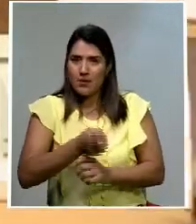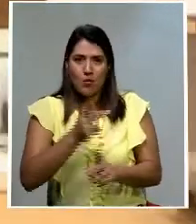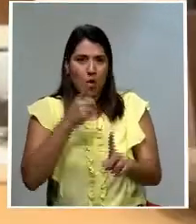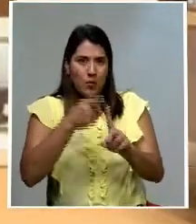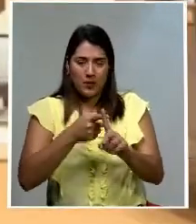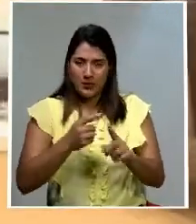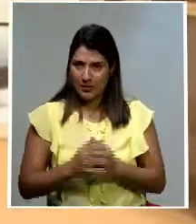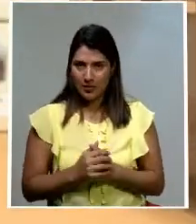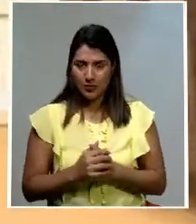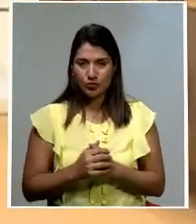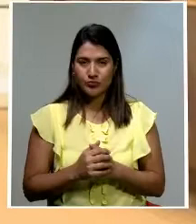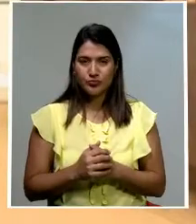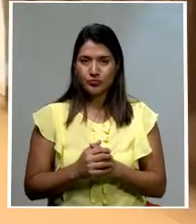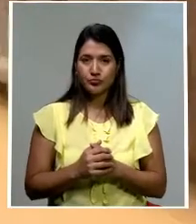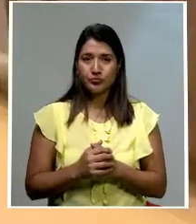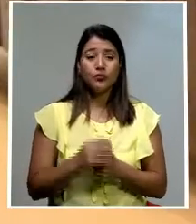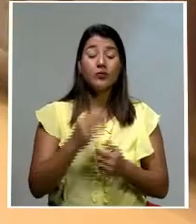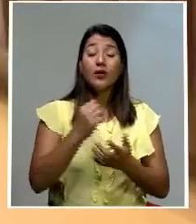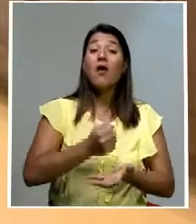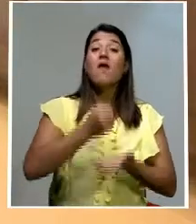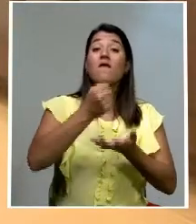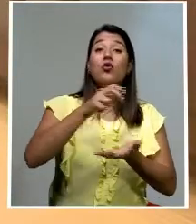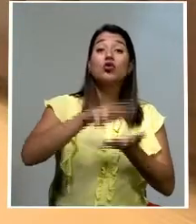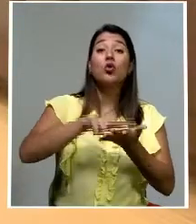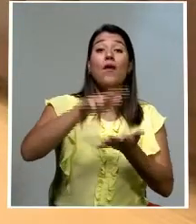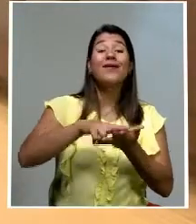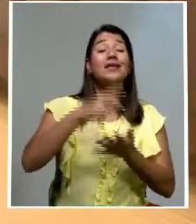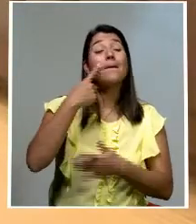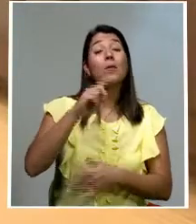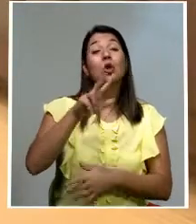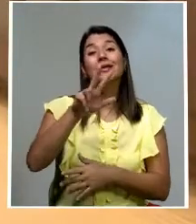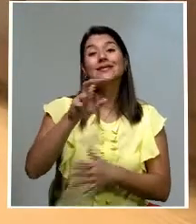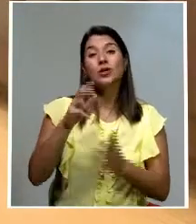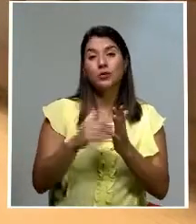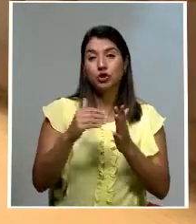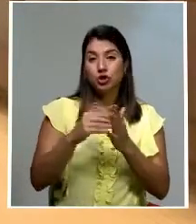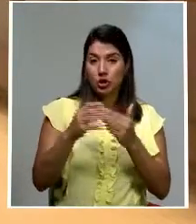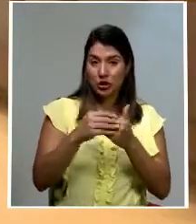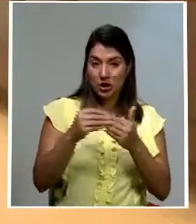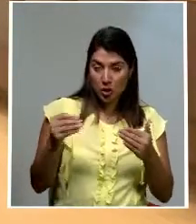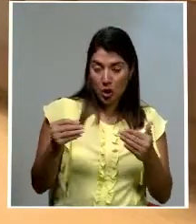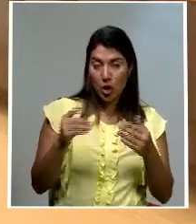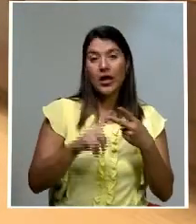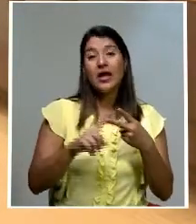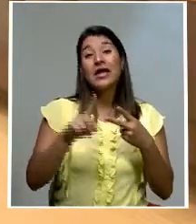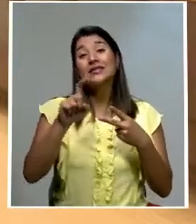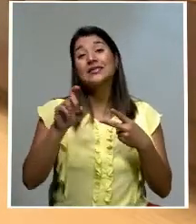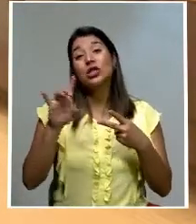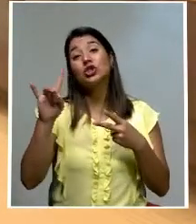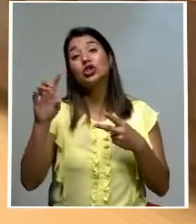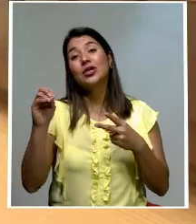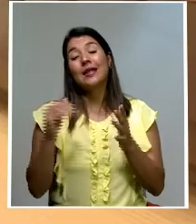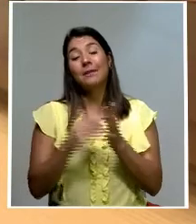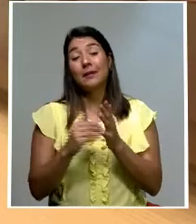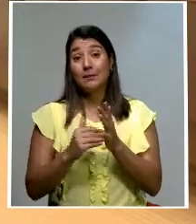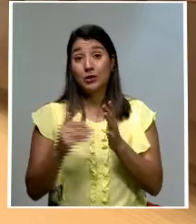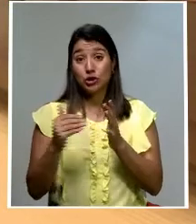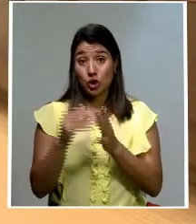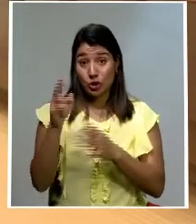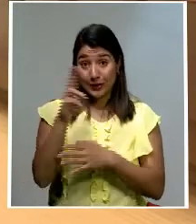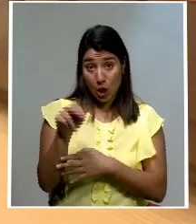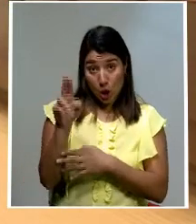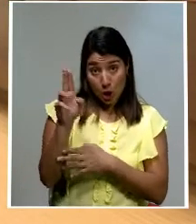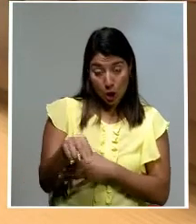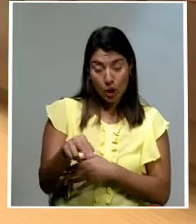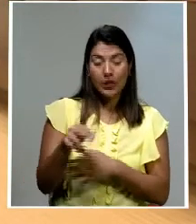Un fondo de avales por $300 millones, 180 mil millones de colones.